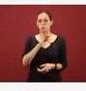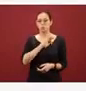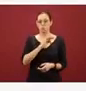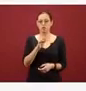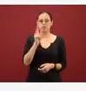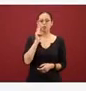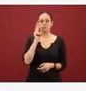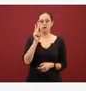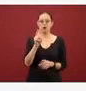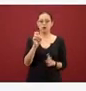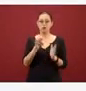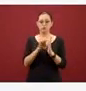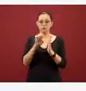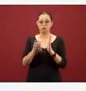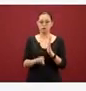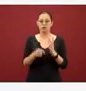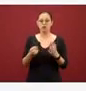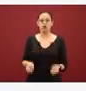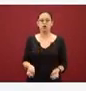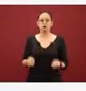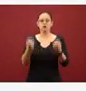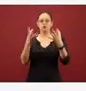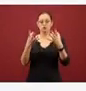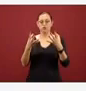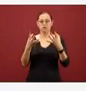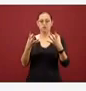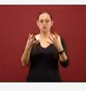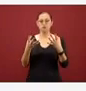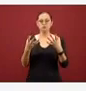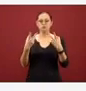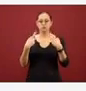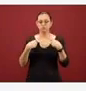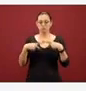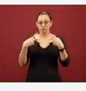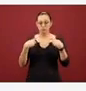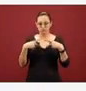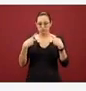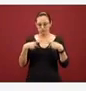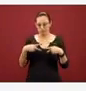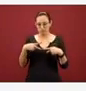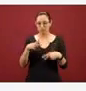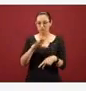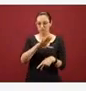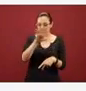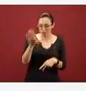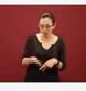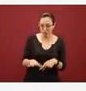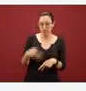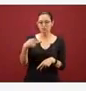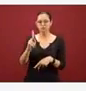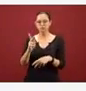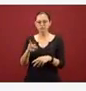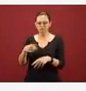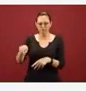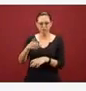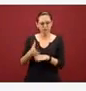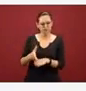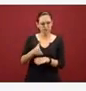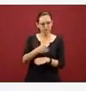encontrar, por ejemplo, el porcentaje de comorbilidades que tenían las personas que lamentablemente